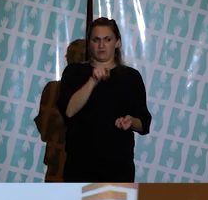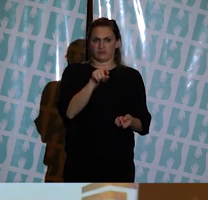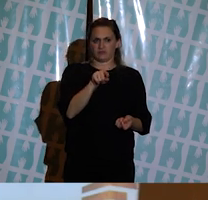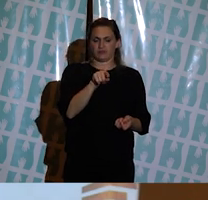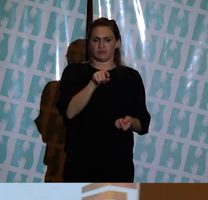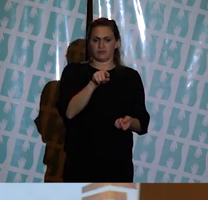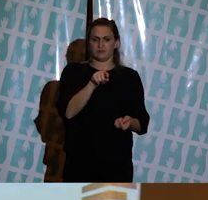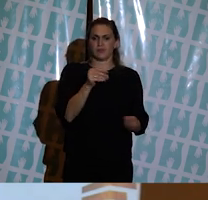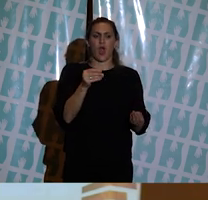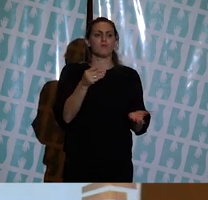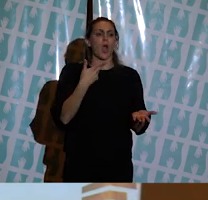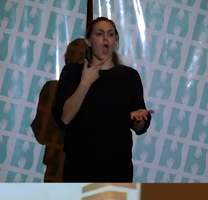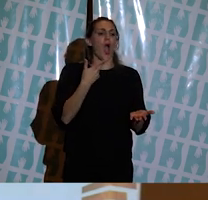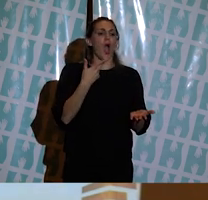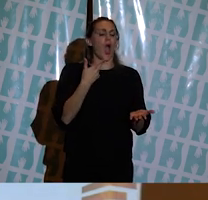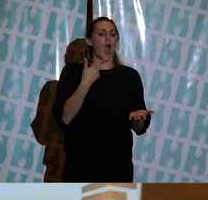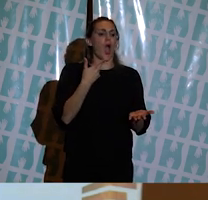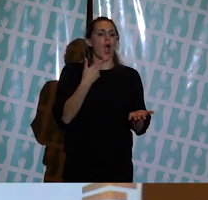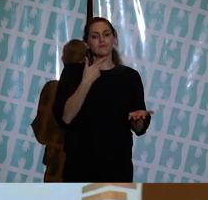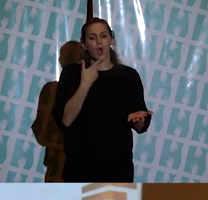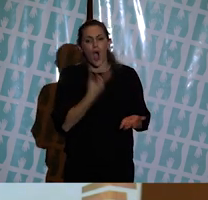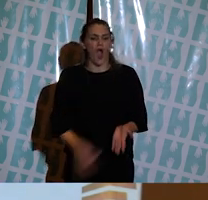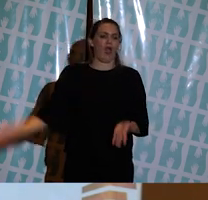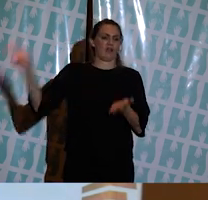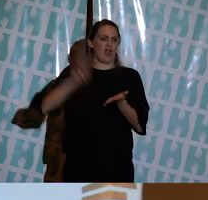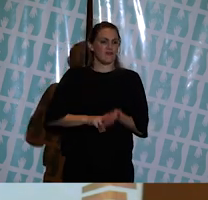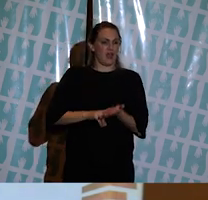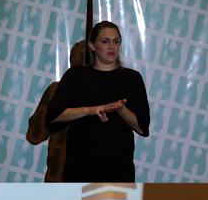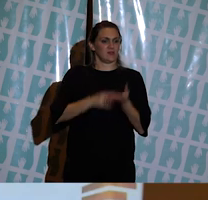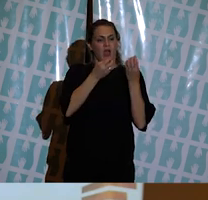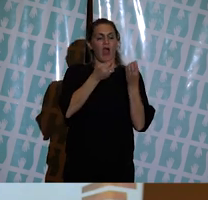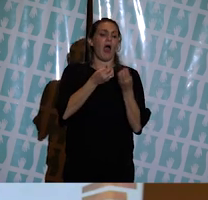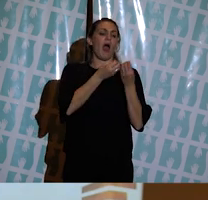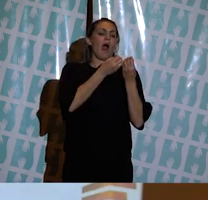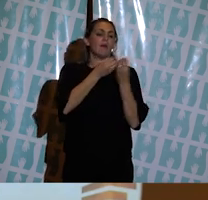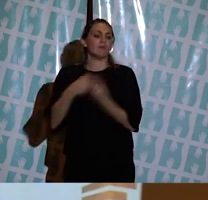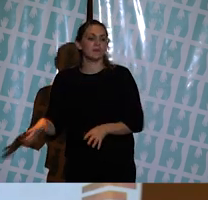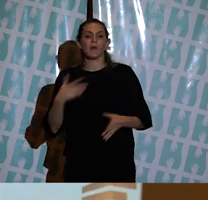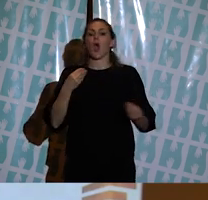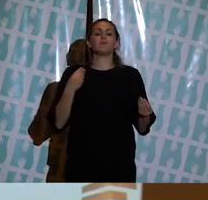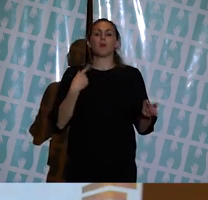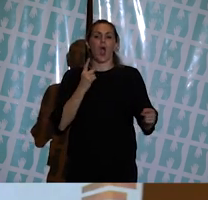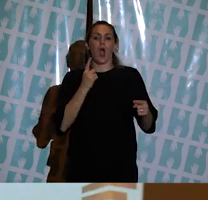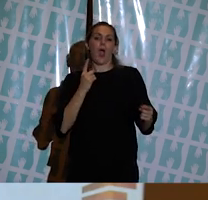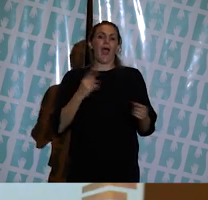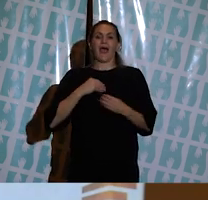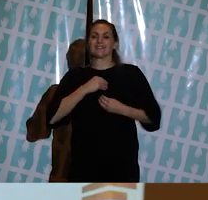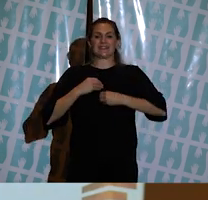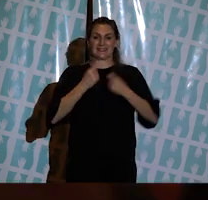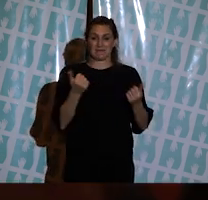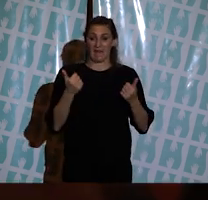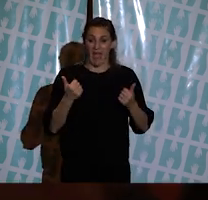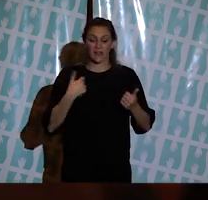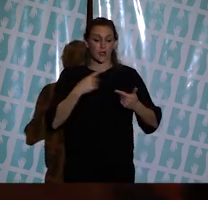la forma en que no caiga es darle placer, euforia, desinhibición, relajación en